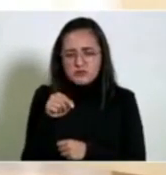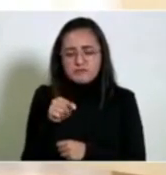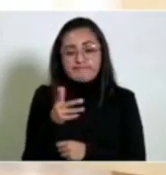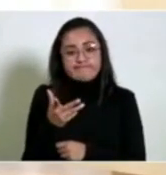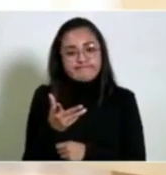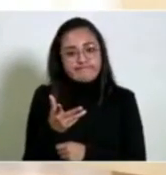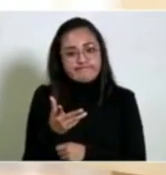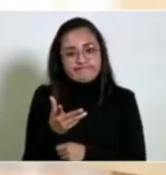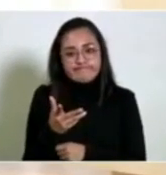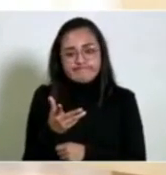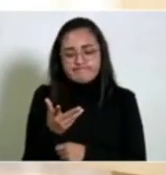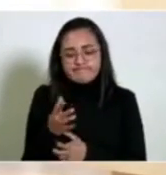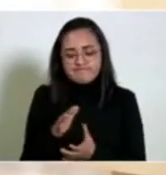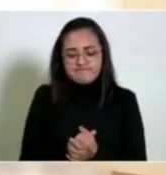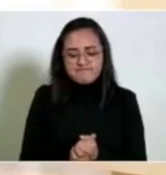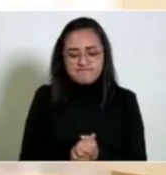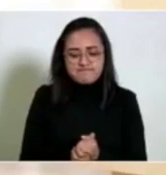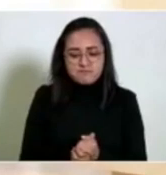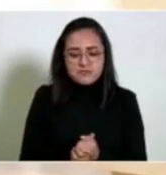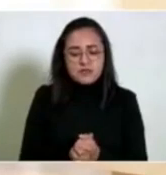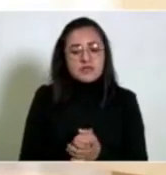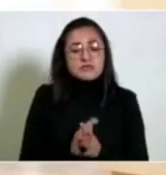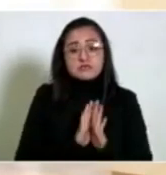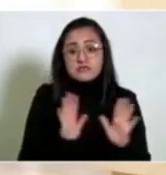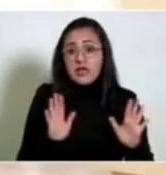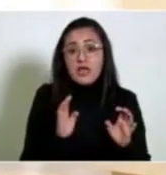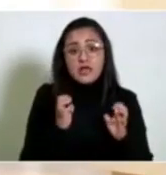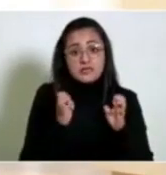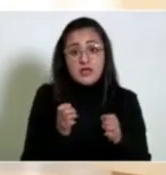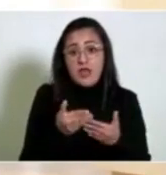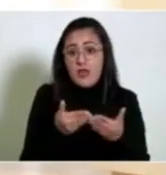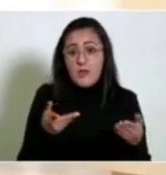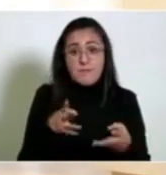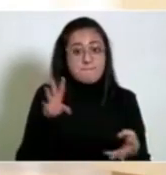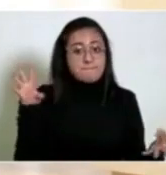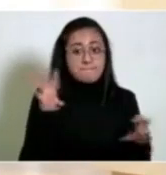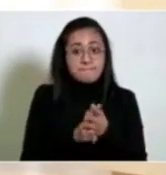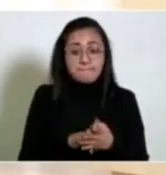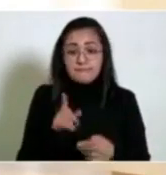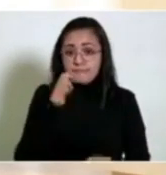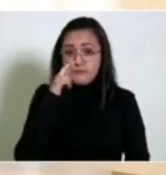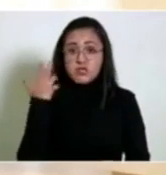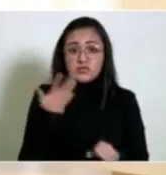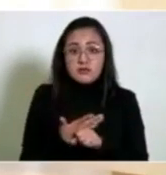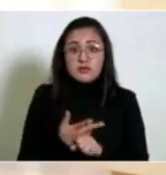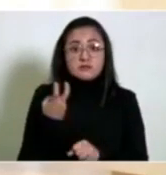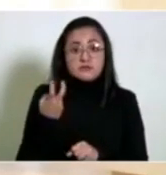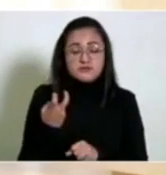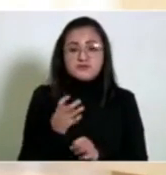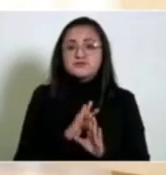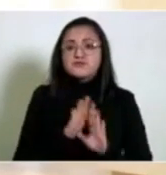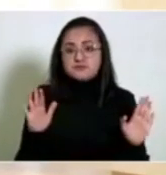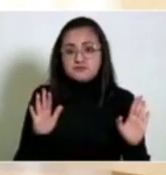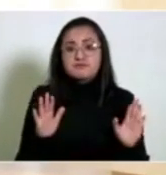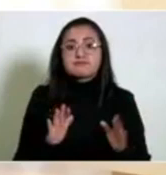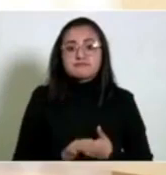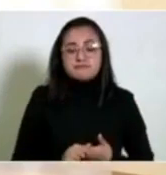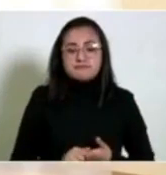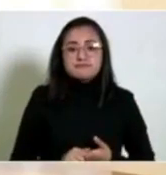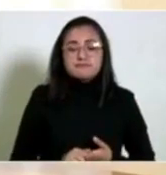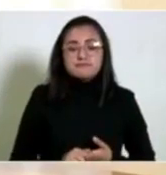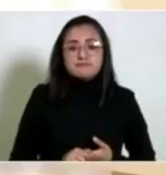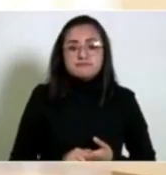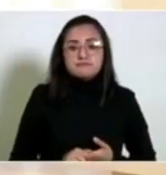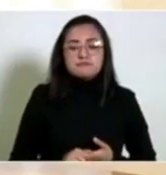afortunadamente están detenidos los responsables materiales si tanto